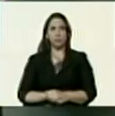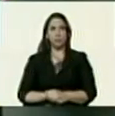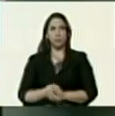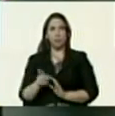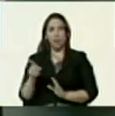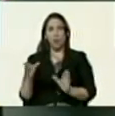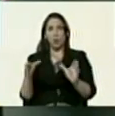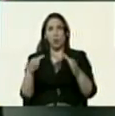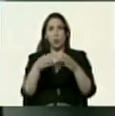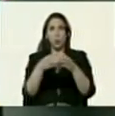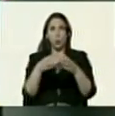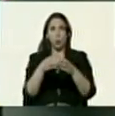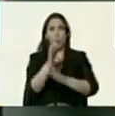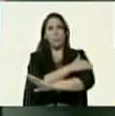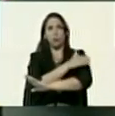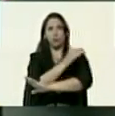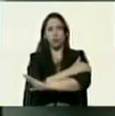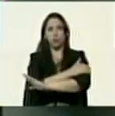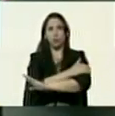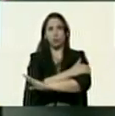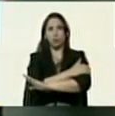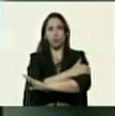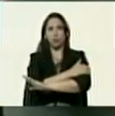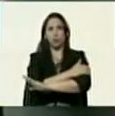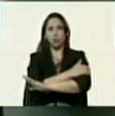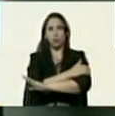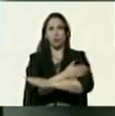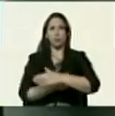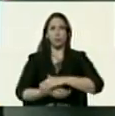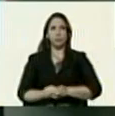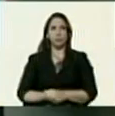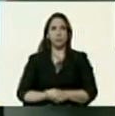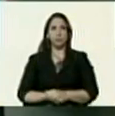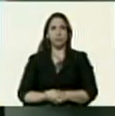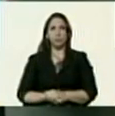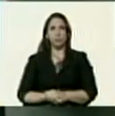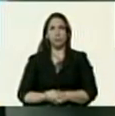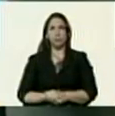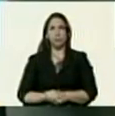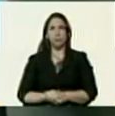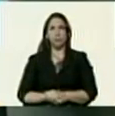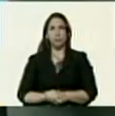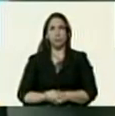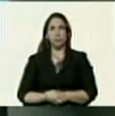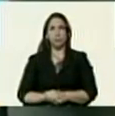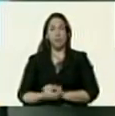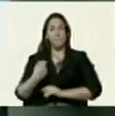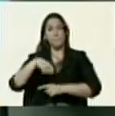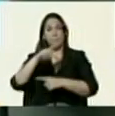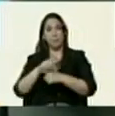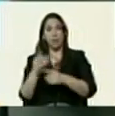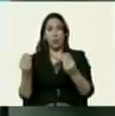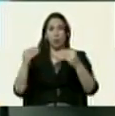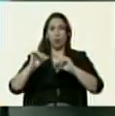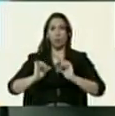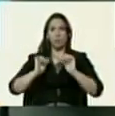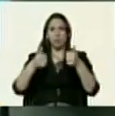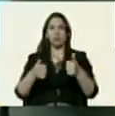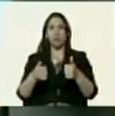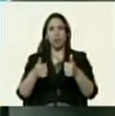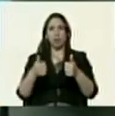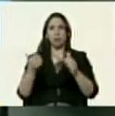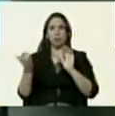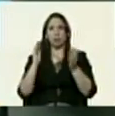sector de la oposición, que se firmó el diálogo hace unos 15 días justamente en este mismo salón, el primer acuerdo para iniciar